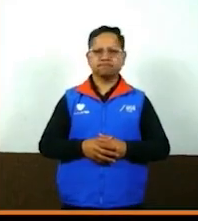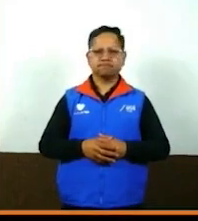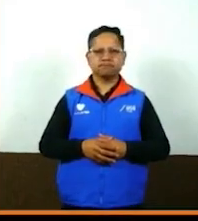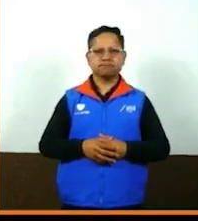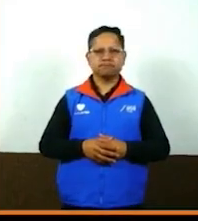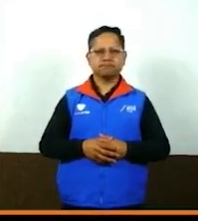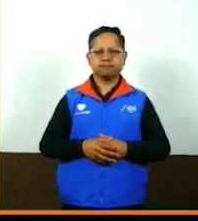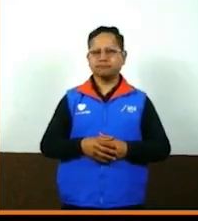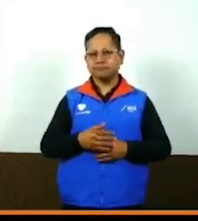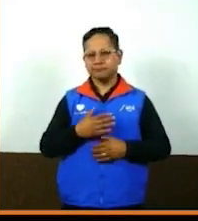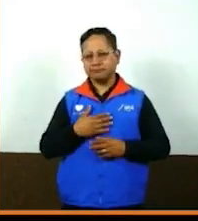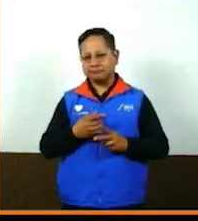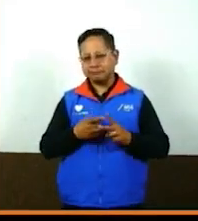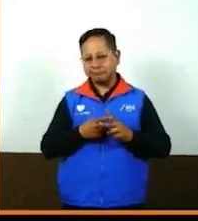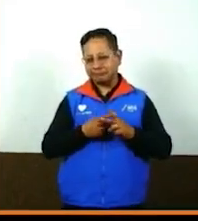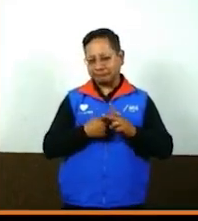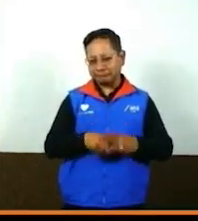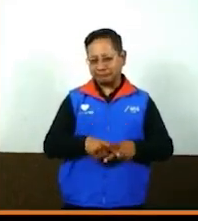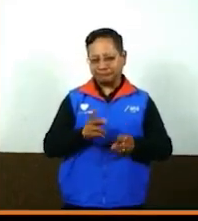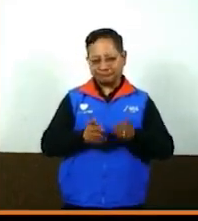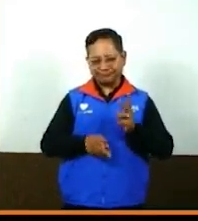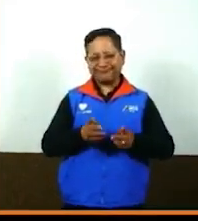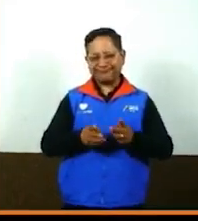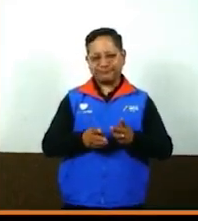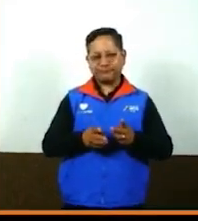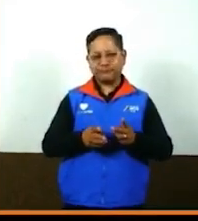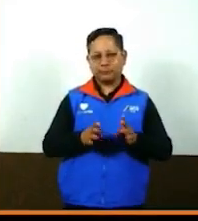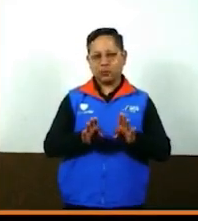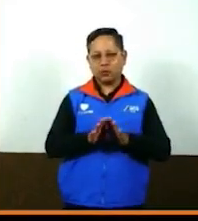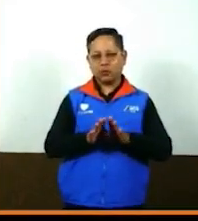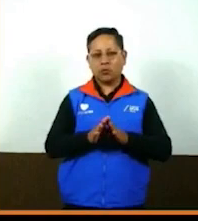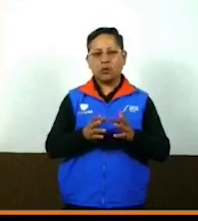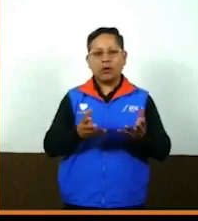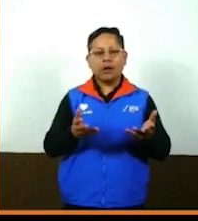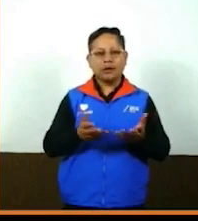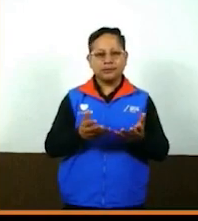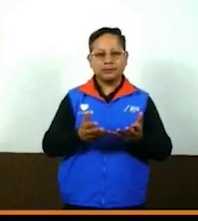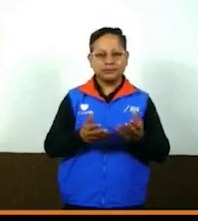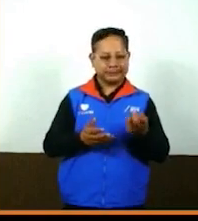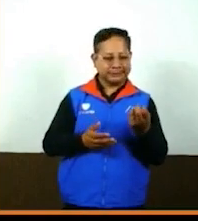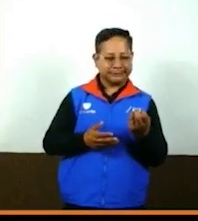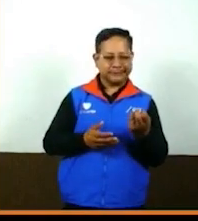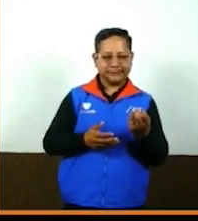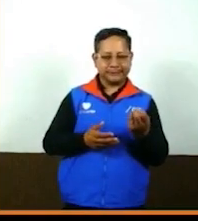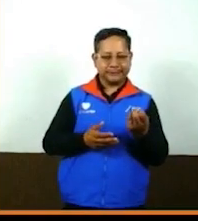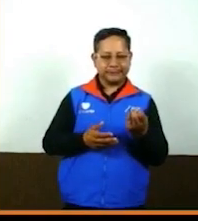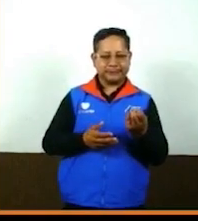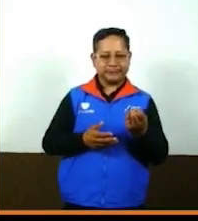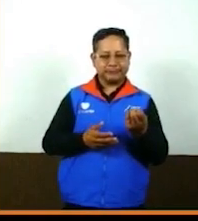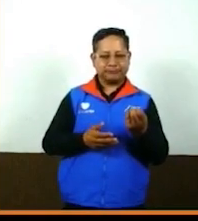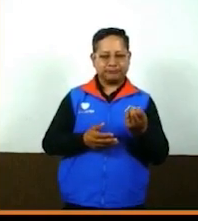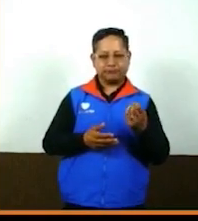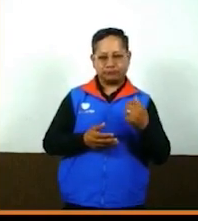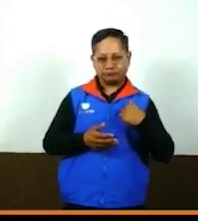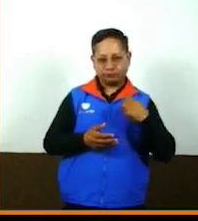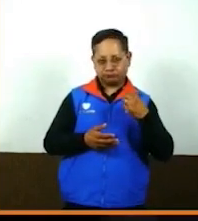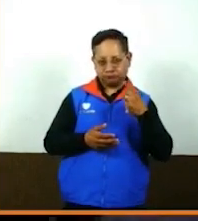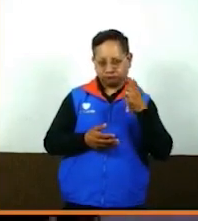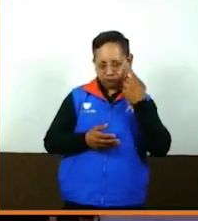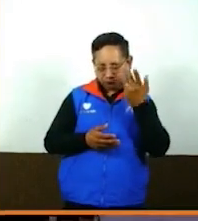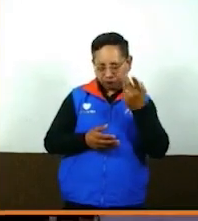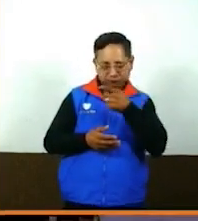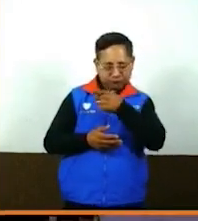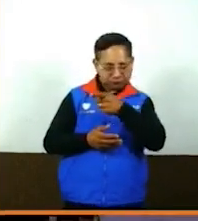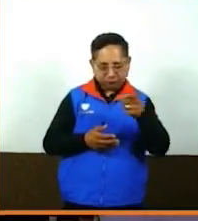como inicié la conversación, creo lo más importante es cómo producimos. Voy a iniciar por esa parte. Queremos buscar